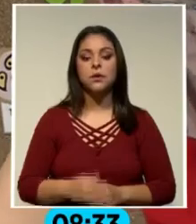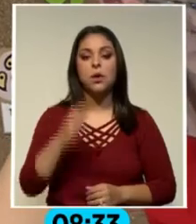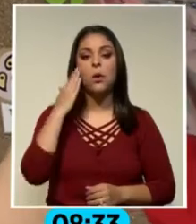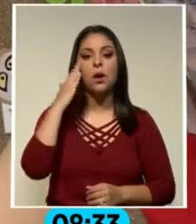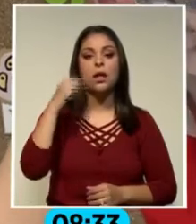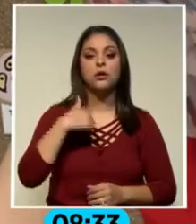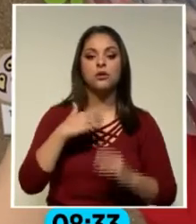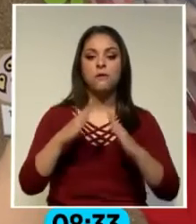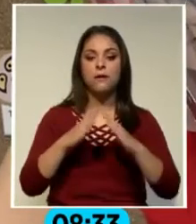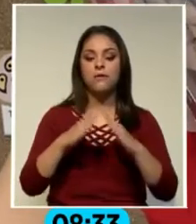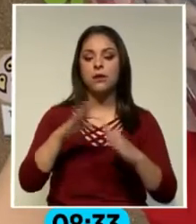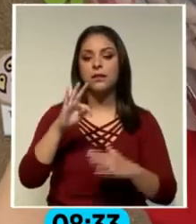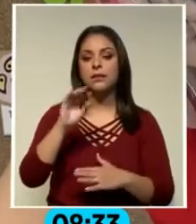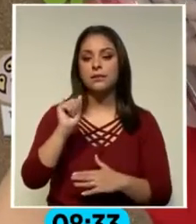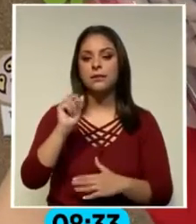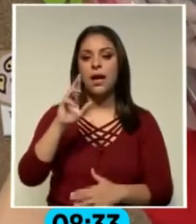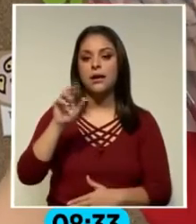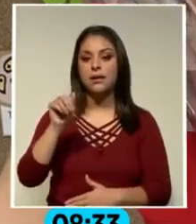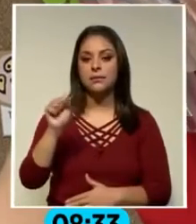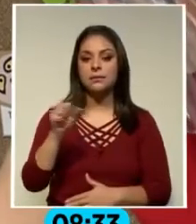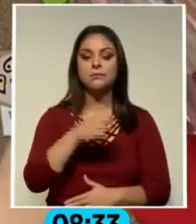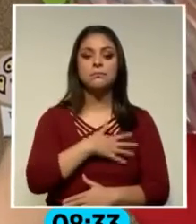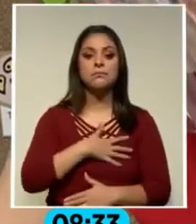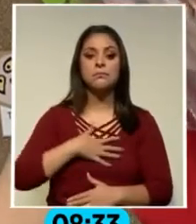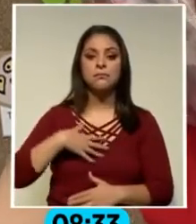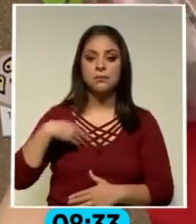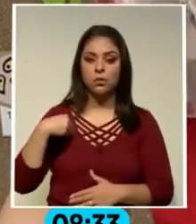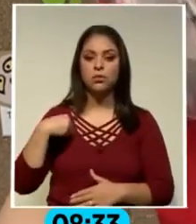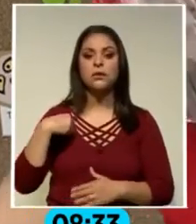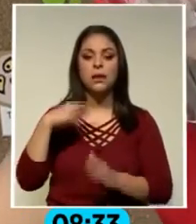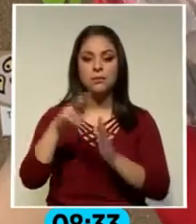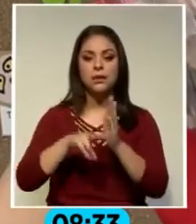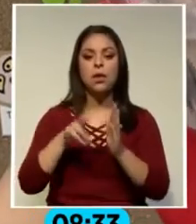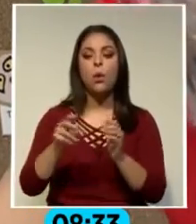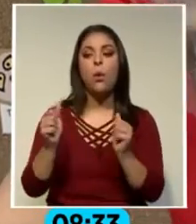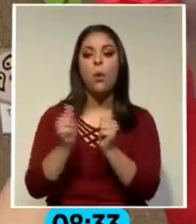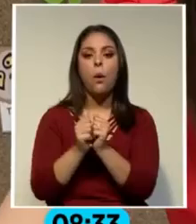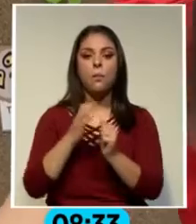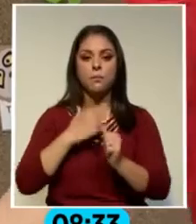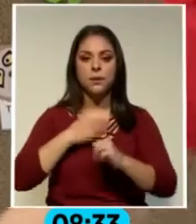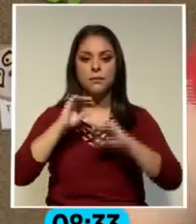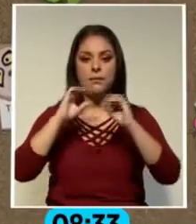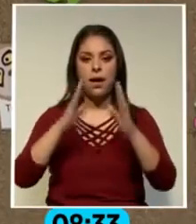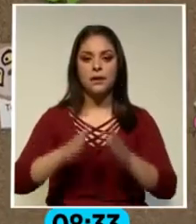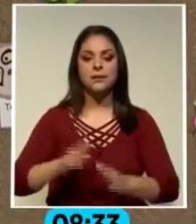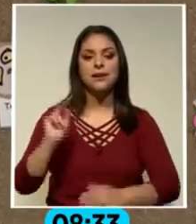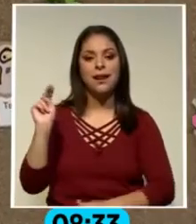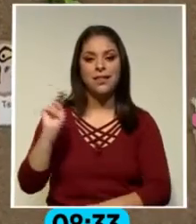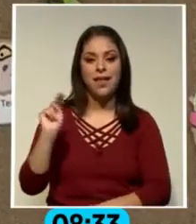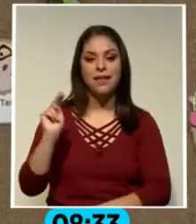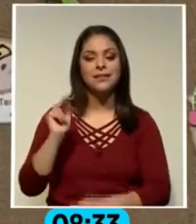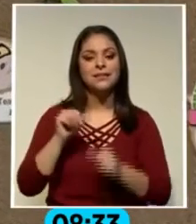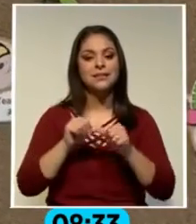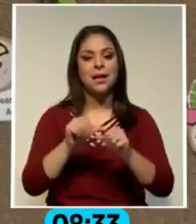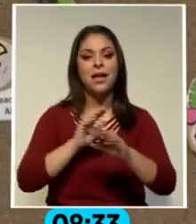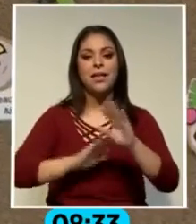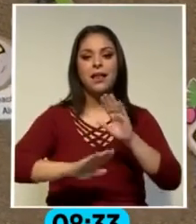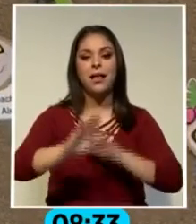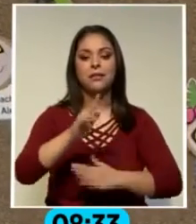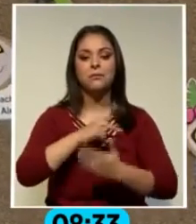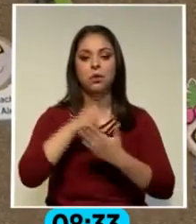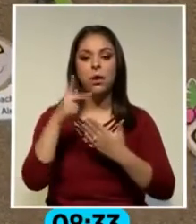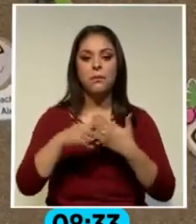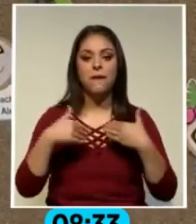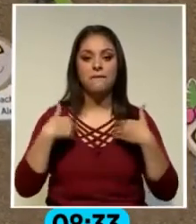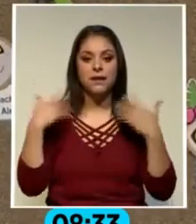el programa, me encantó la cápsula. Con mi maestra Natalia. ¡Ay, excelente! De Nati. Sigan adelante con el programa, las